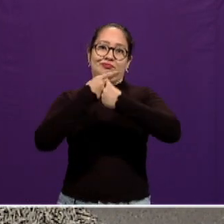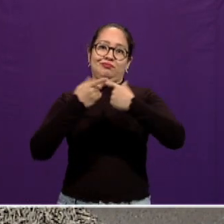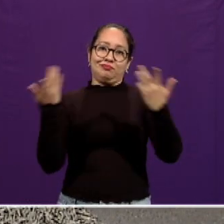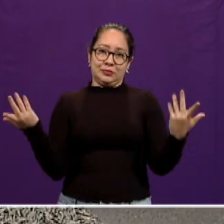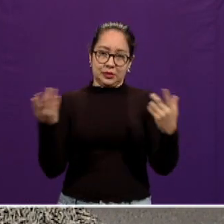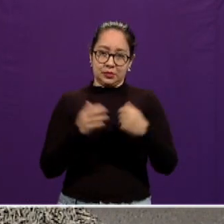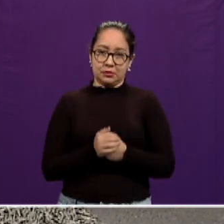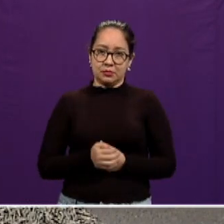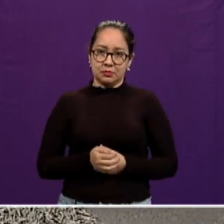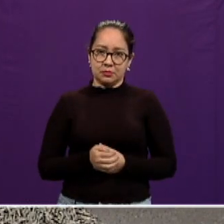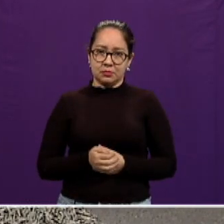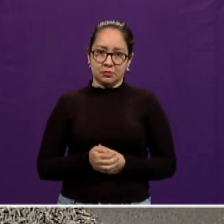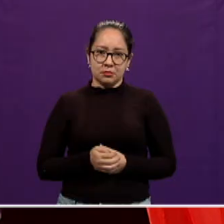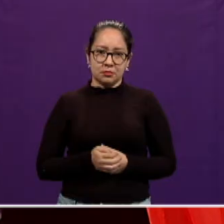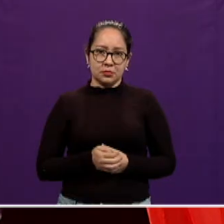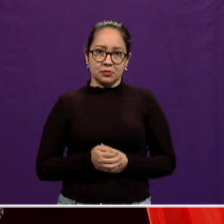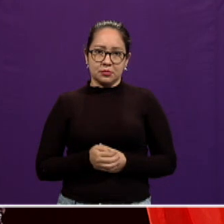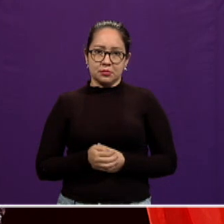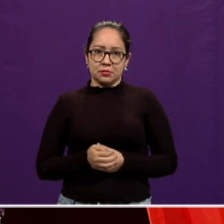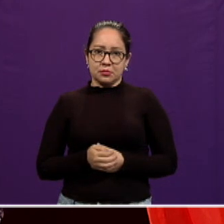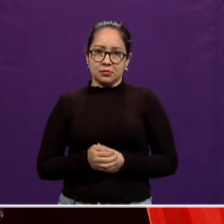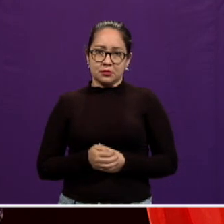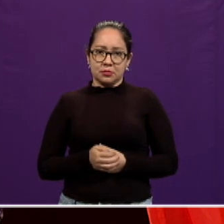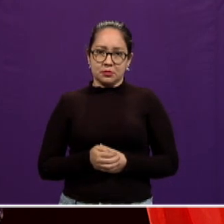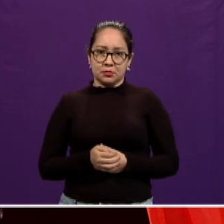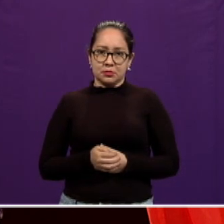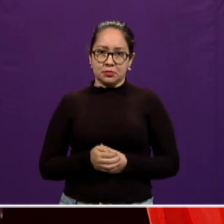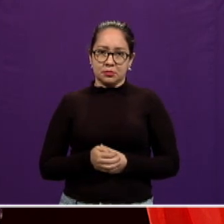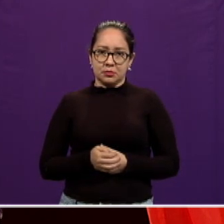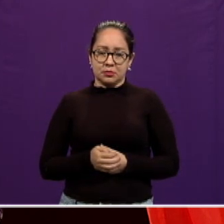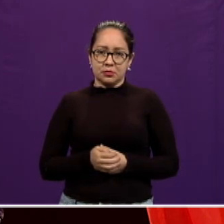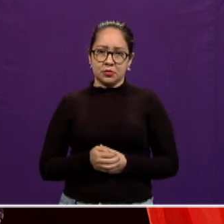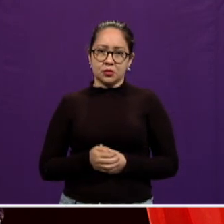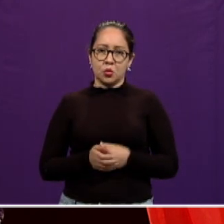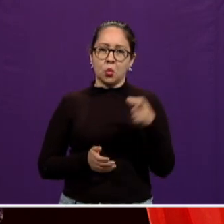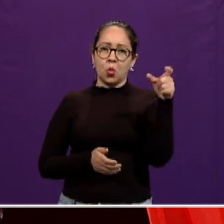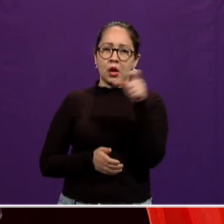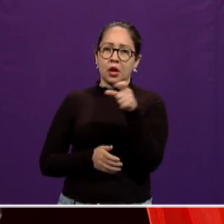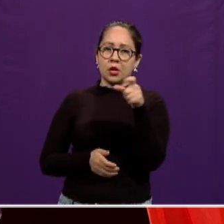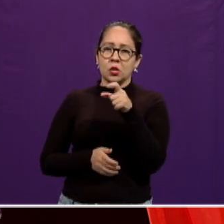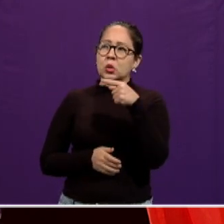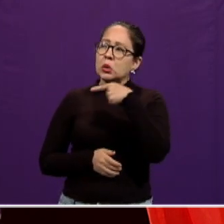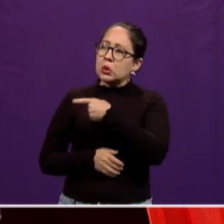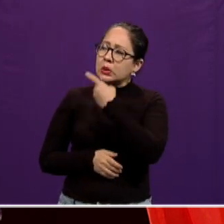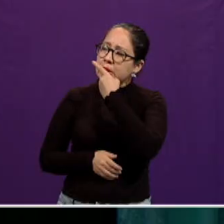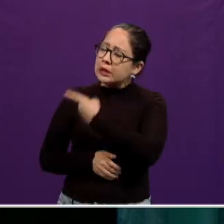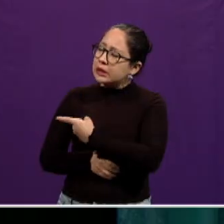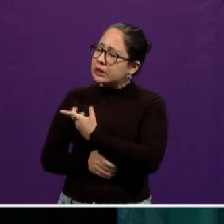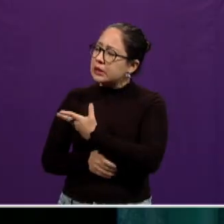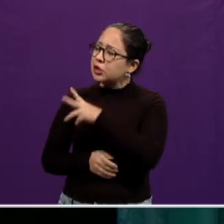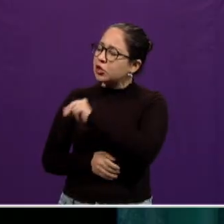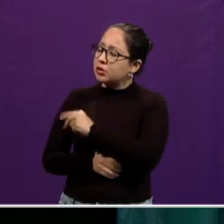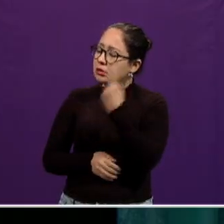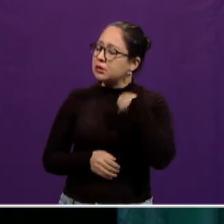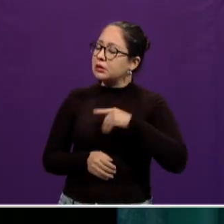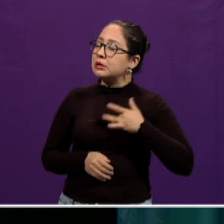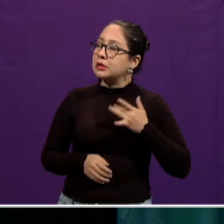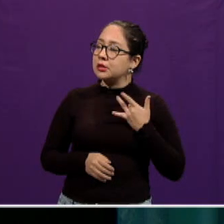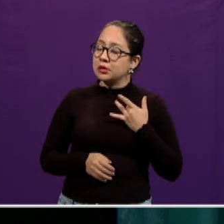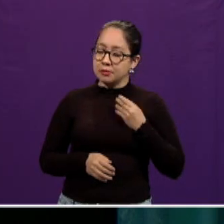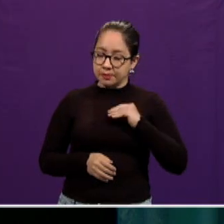empiezas a poner límites, ¿qué sientes? ¿Qué se siente al poner un límite, al decir no? Empiezas a trabajar tu